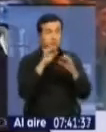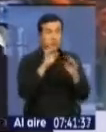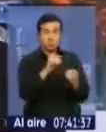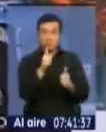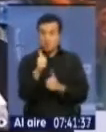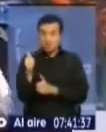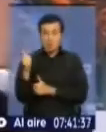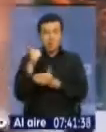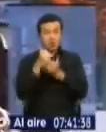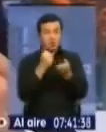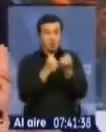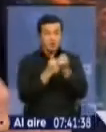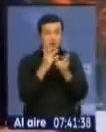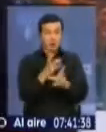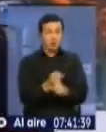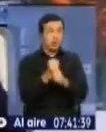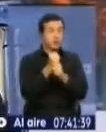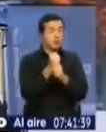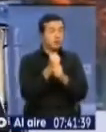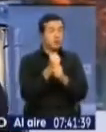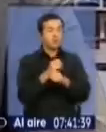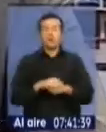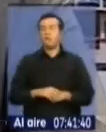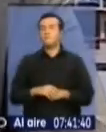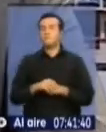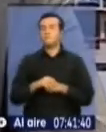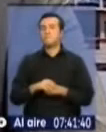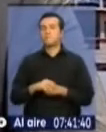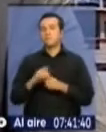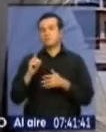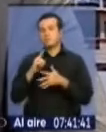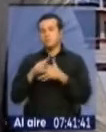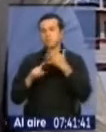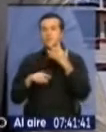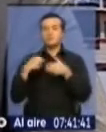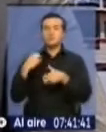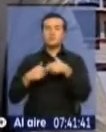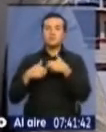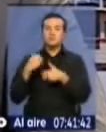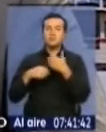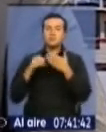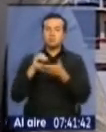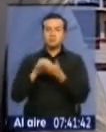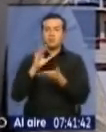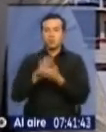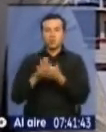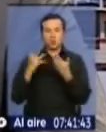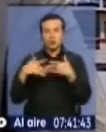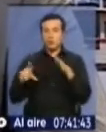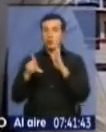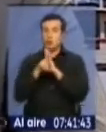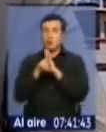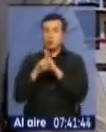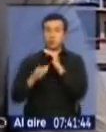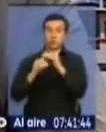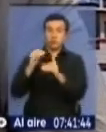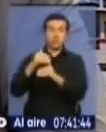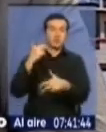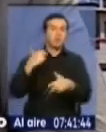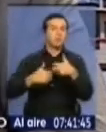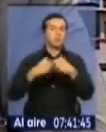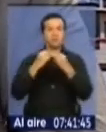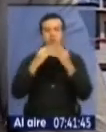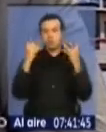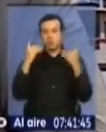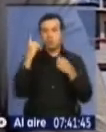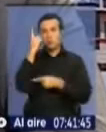funcionando. Mira, ¿pueden ayudar a blindar en la ahí función? Ahí tienes algunos problemas. En la aplicación del COGEP tienes un montón de problemas. Pero sobre todo